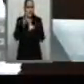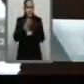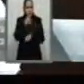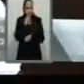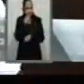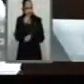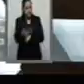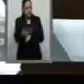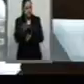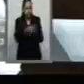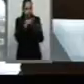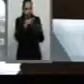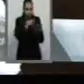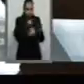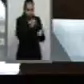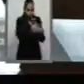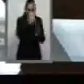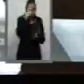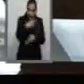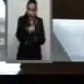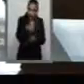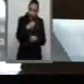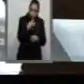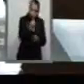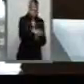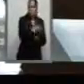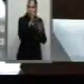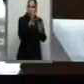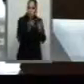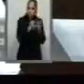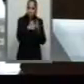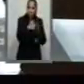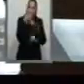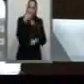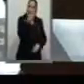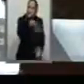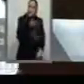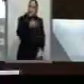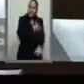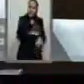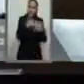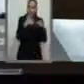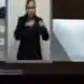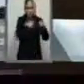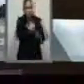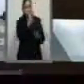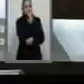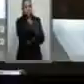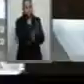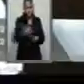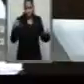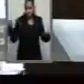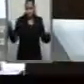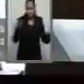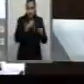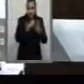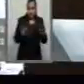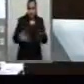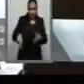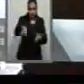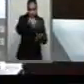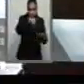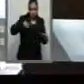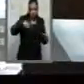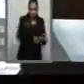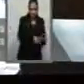Ciudad de México va a tener su constitución. Se la merecen, se la ganaron. Y así es. Y de aquí para allá, bueno, todos estamos felices y es la